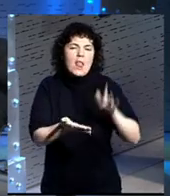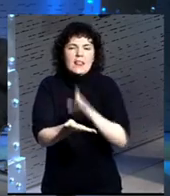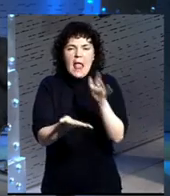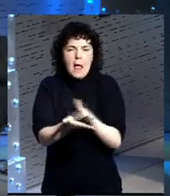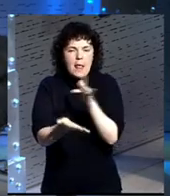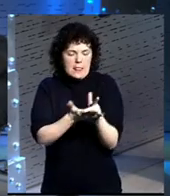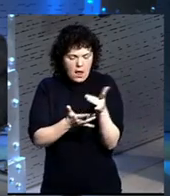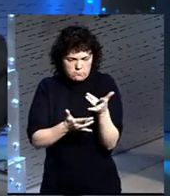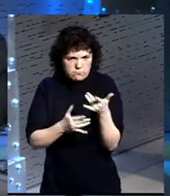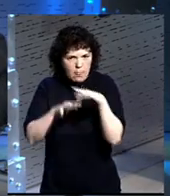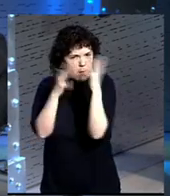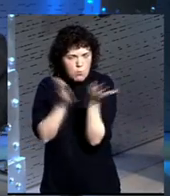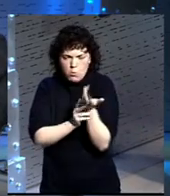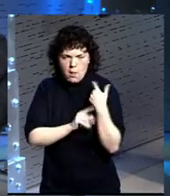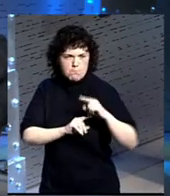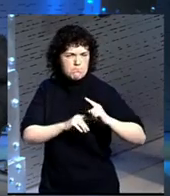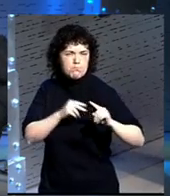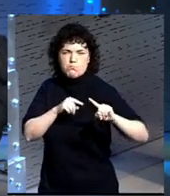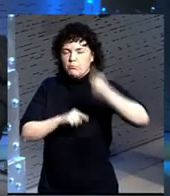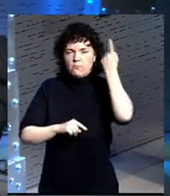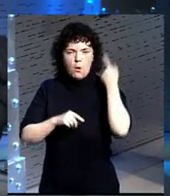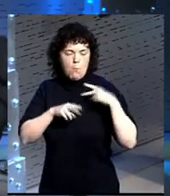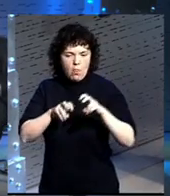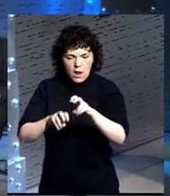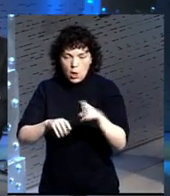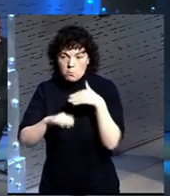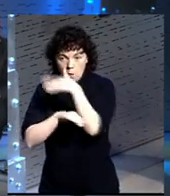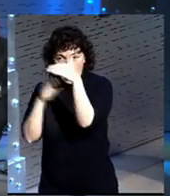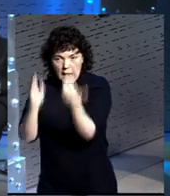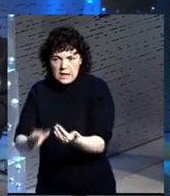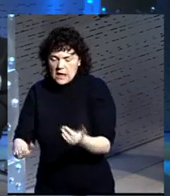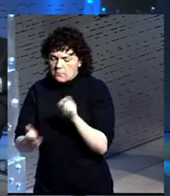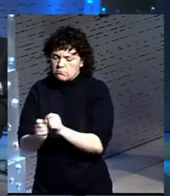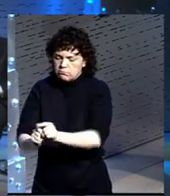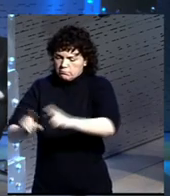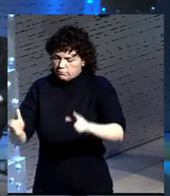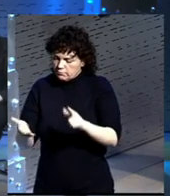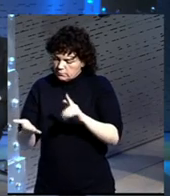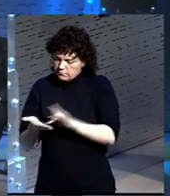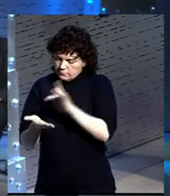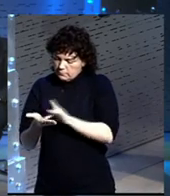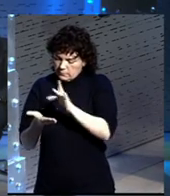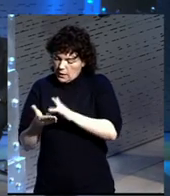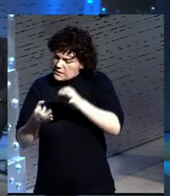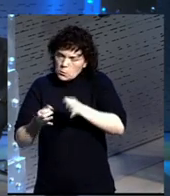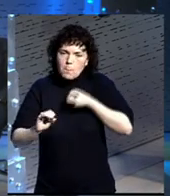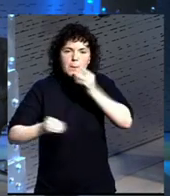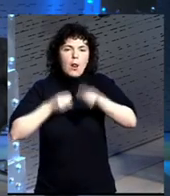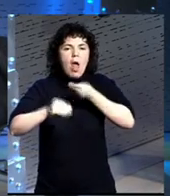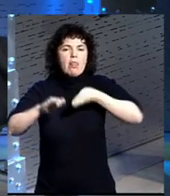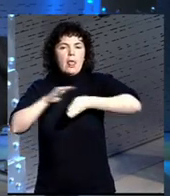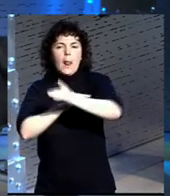atractivo del mundo, y llega a su casa, la enciende y no creo que lo primero que haga sea conectarse a su entidad financiera. A lo mejor es lo